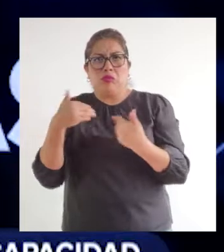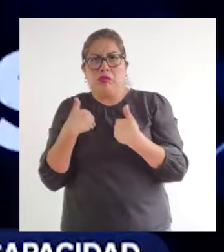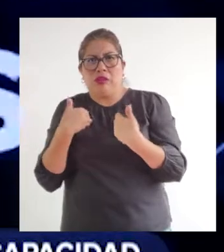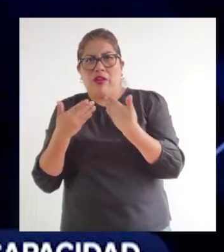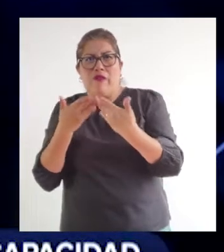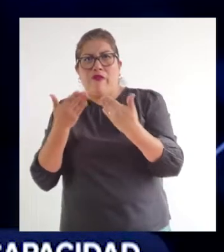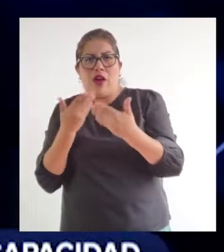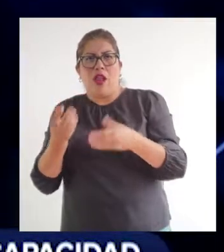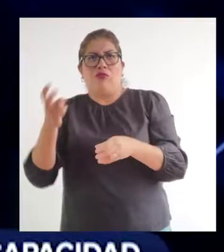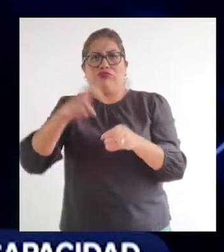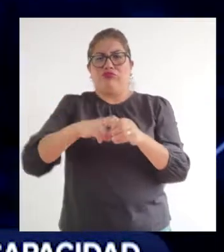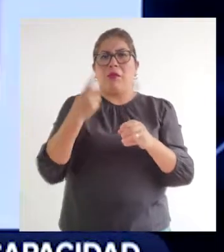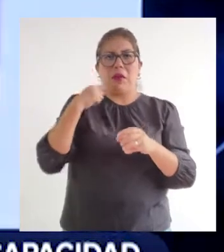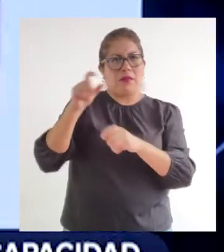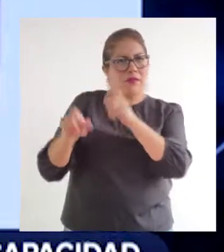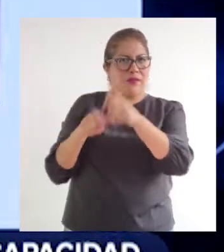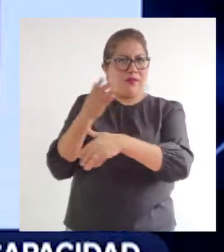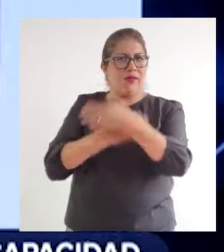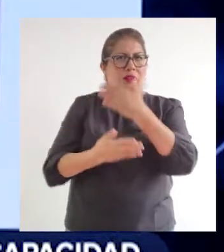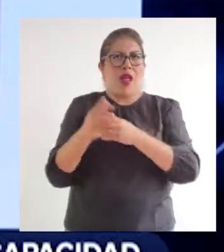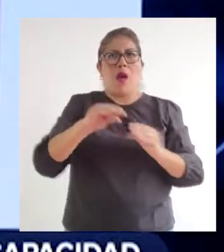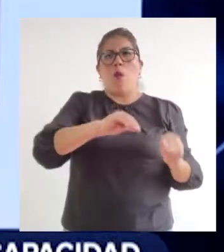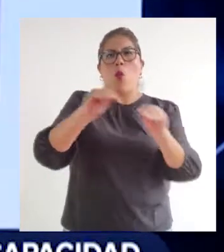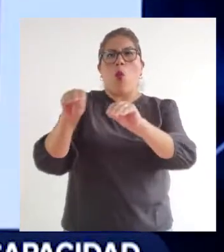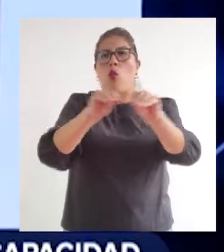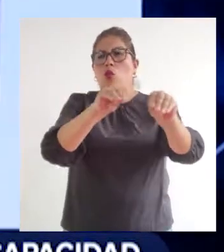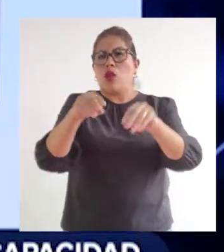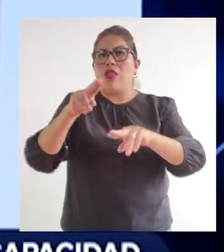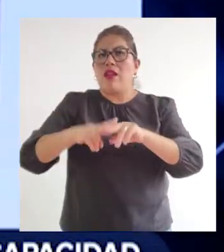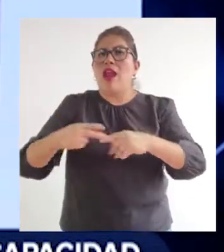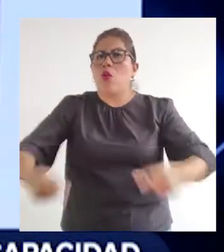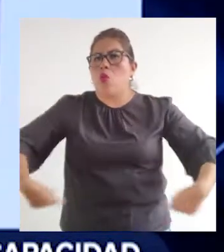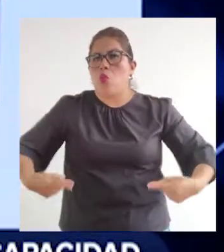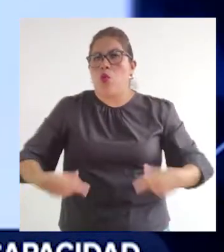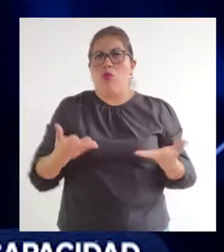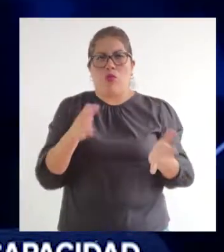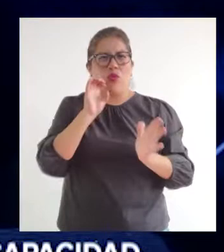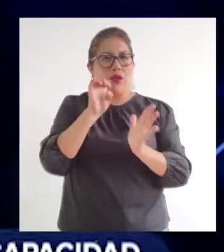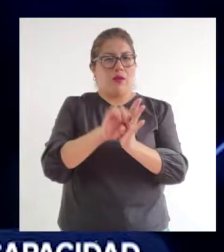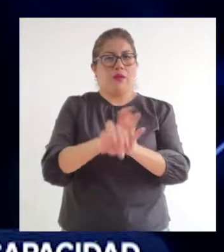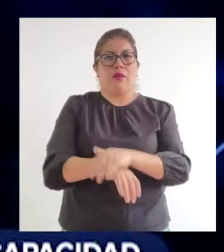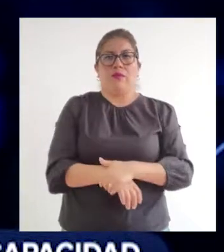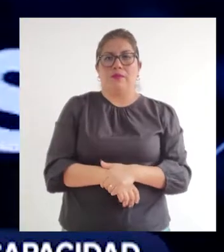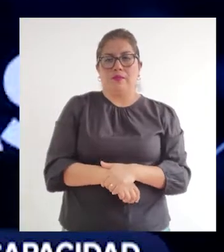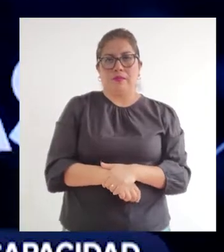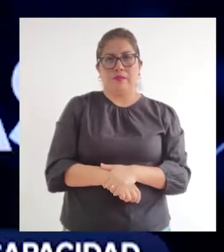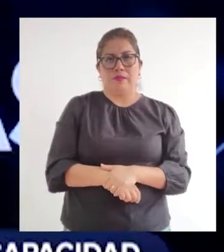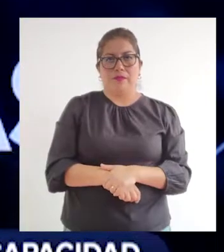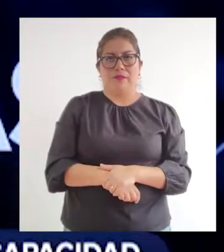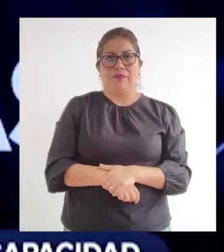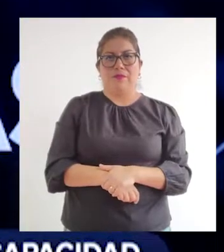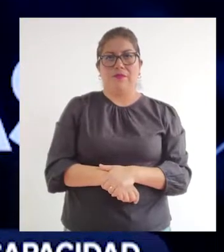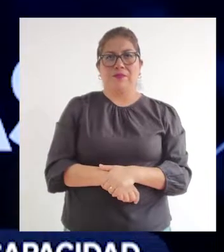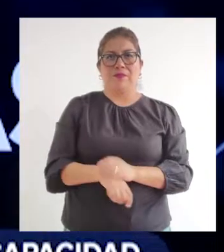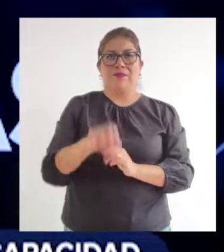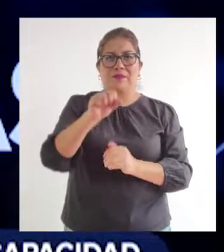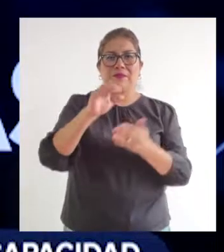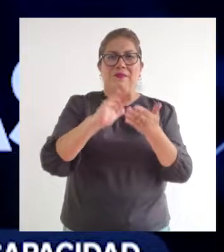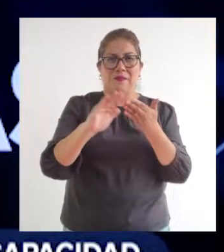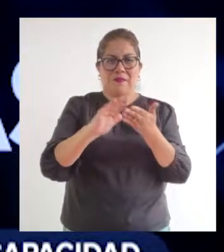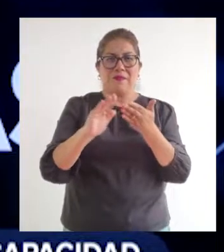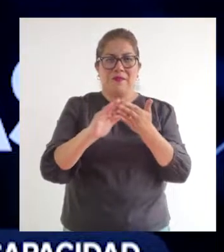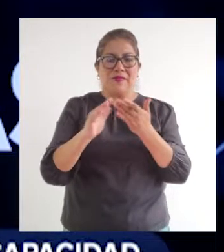tengan facilidades, ¿no? Para las personas, claro, el desplazamiento de personas en sillas de ruedas, por ejemplo.